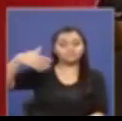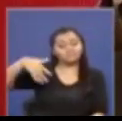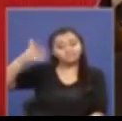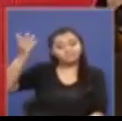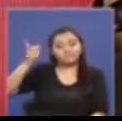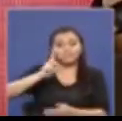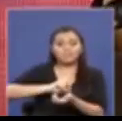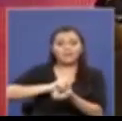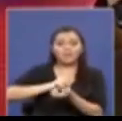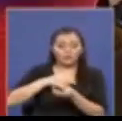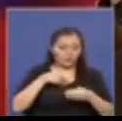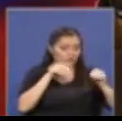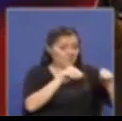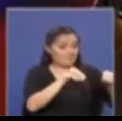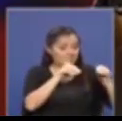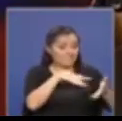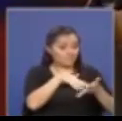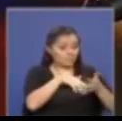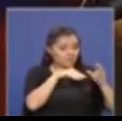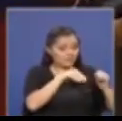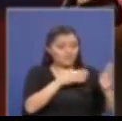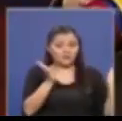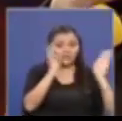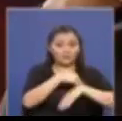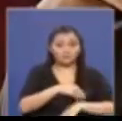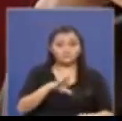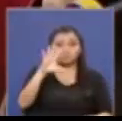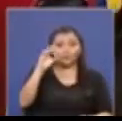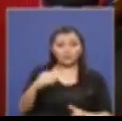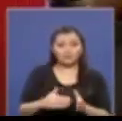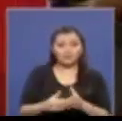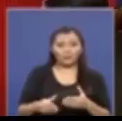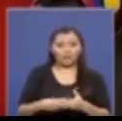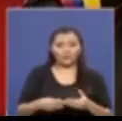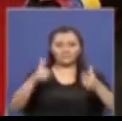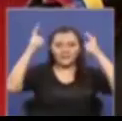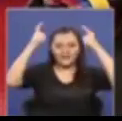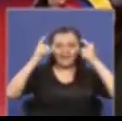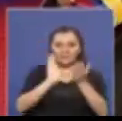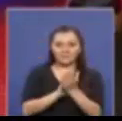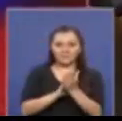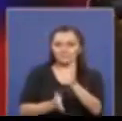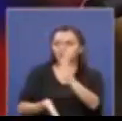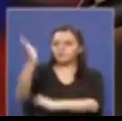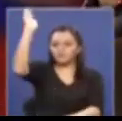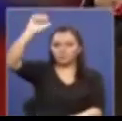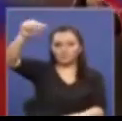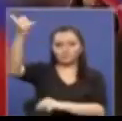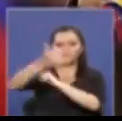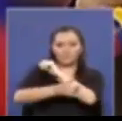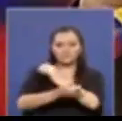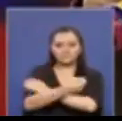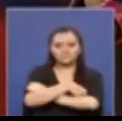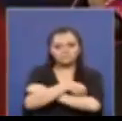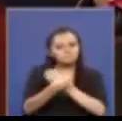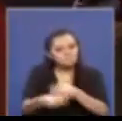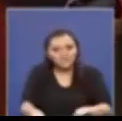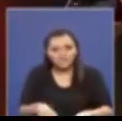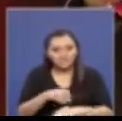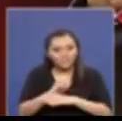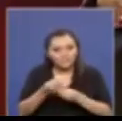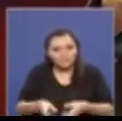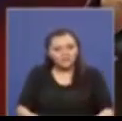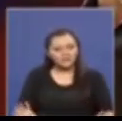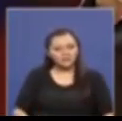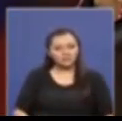médico nos cuesta $50,000 formarlo. Entonces, lo que estábamos era transfiriendo riqueza a países más desarrollados que nosotros, Chile,